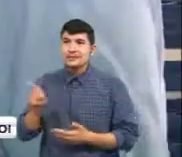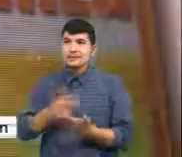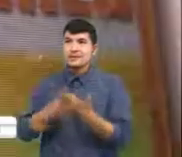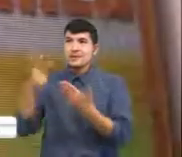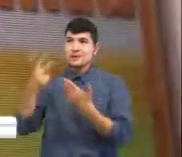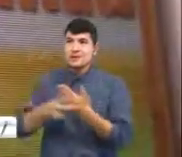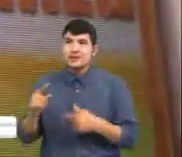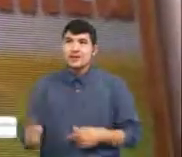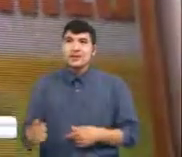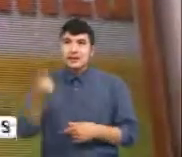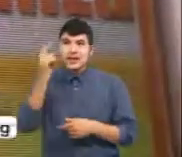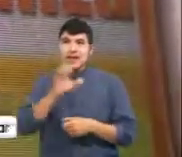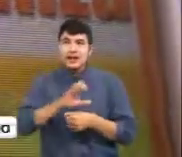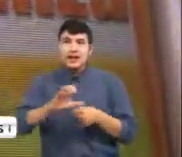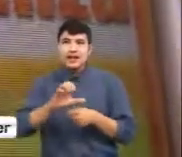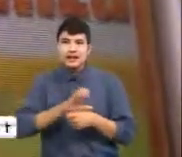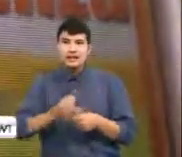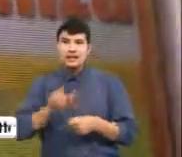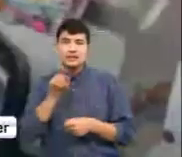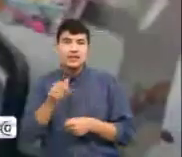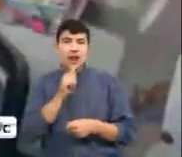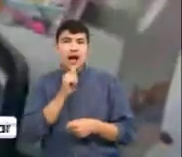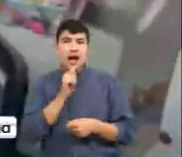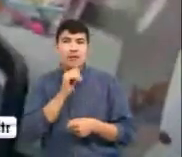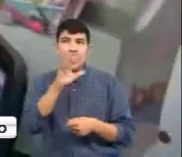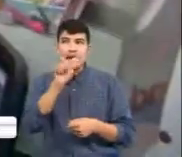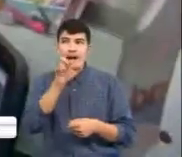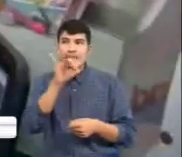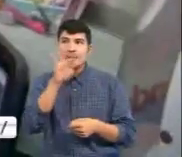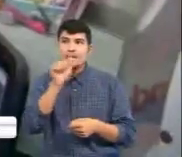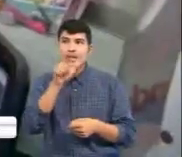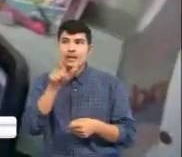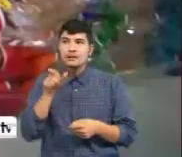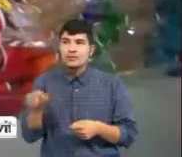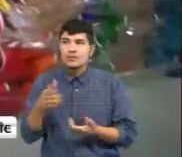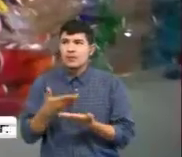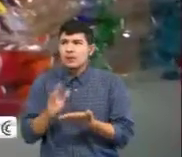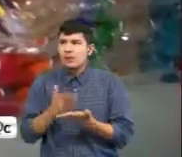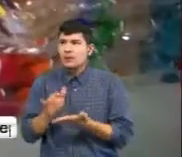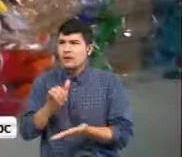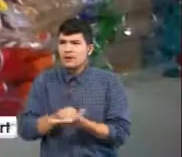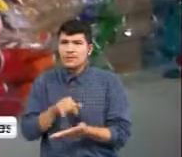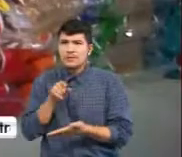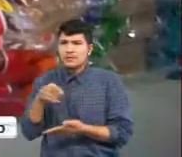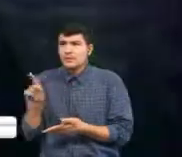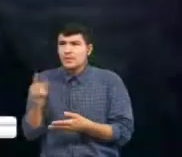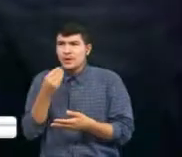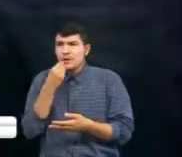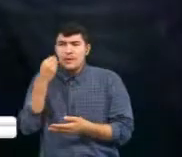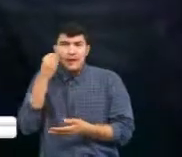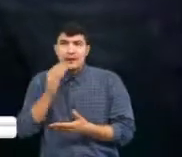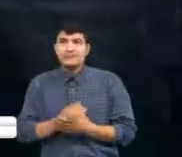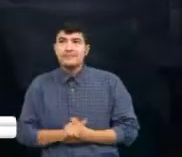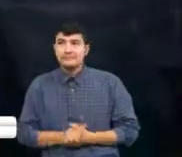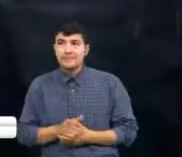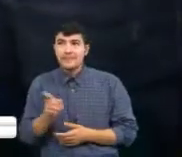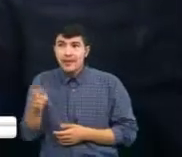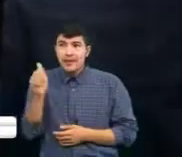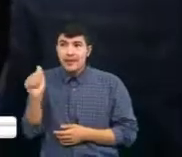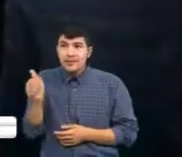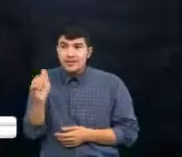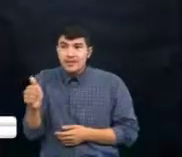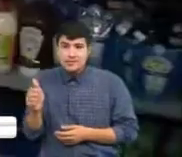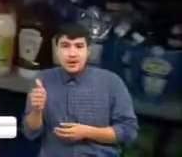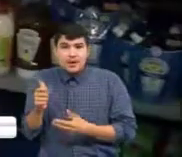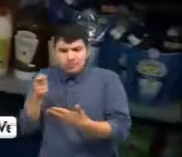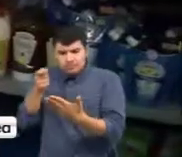en la ciudad busca que los empleados de Aguas Capital compren los productos para sus hogares en este supermercado. Son ellos mismos quienes registran